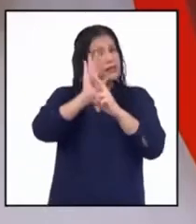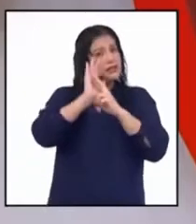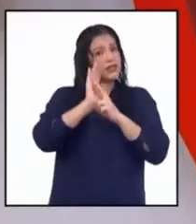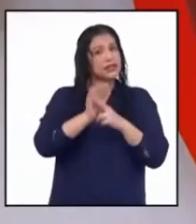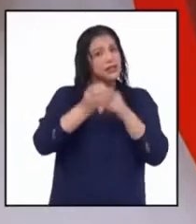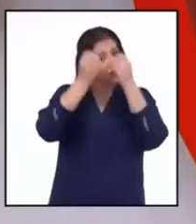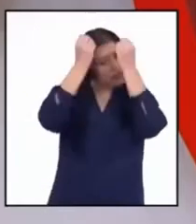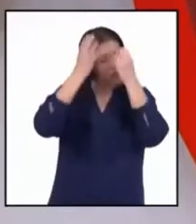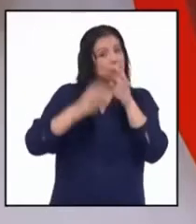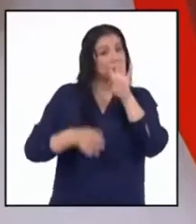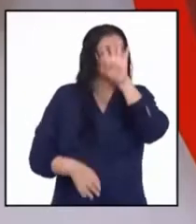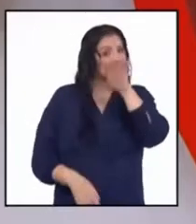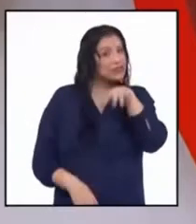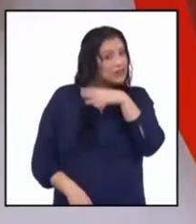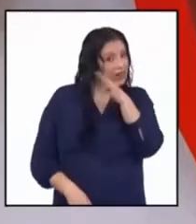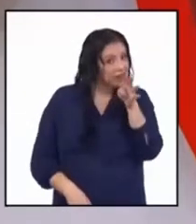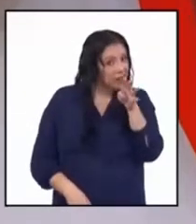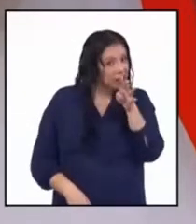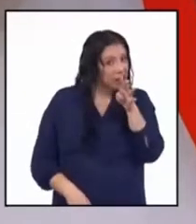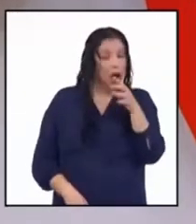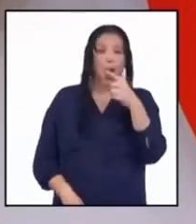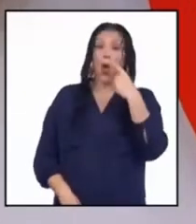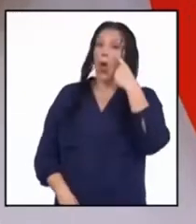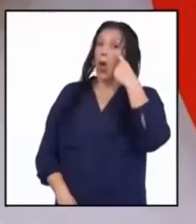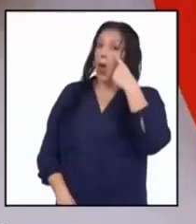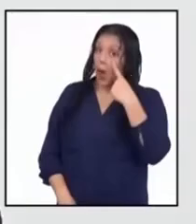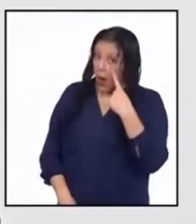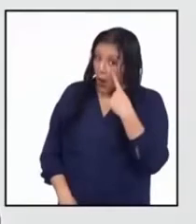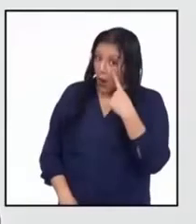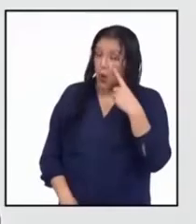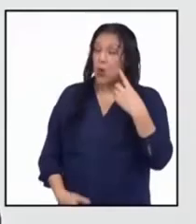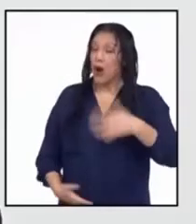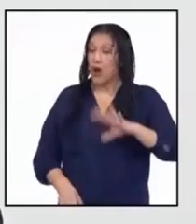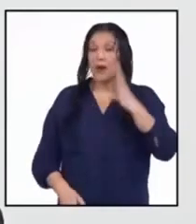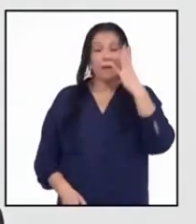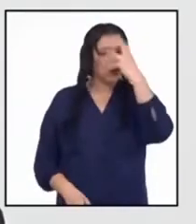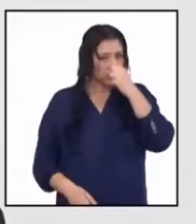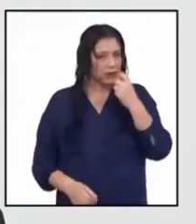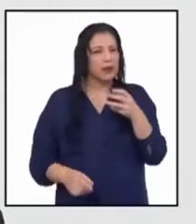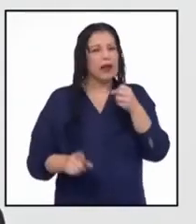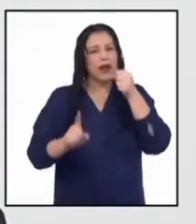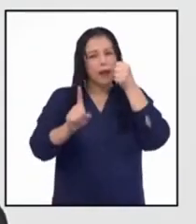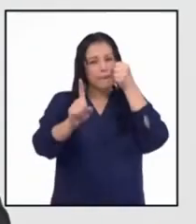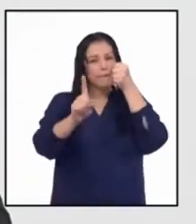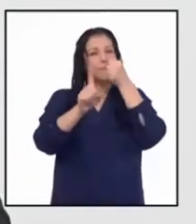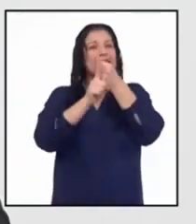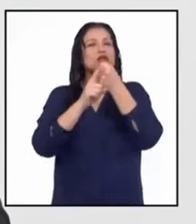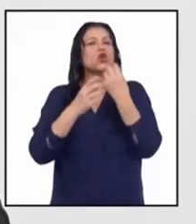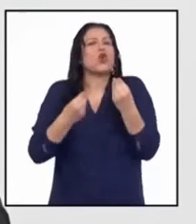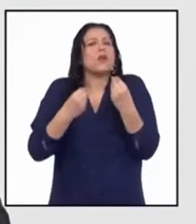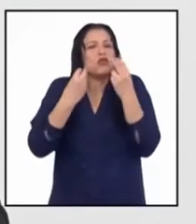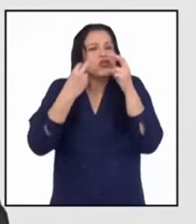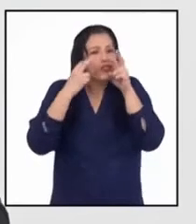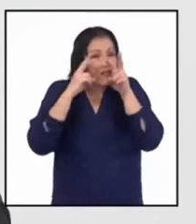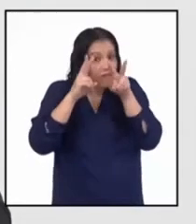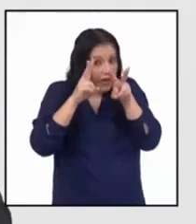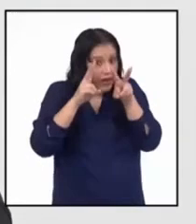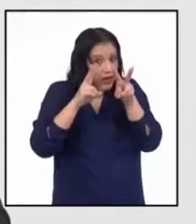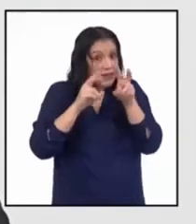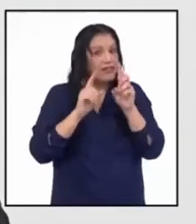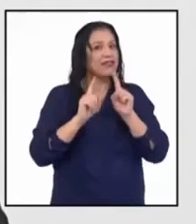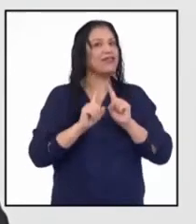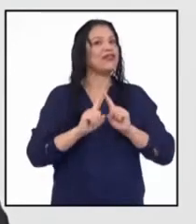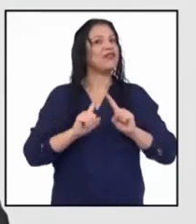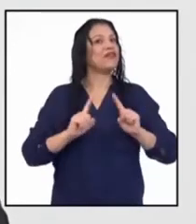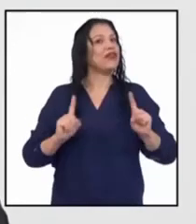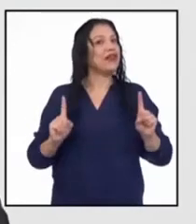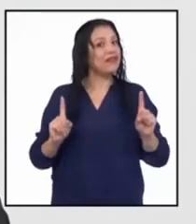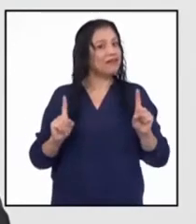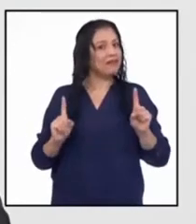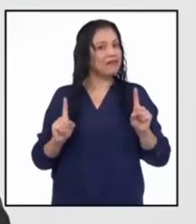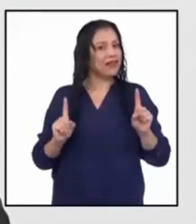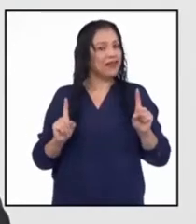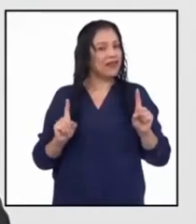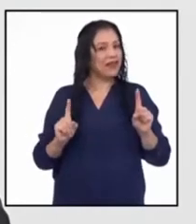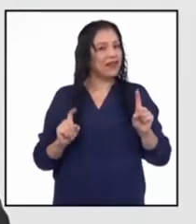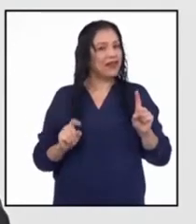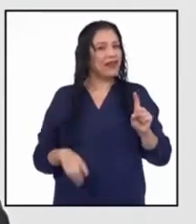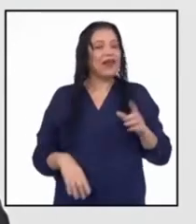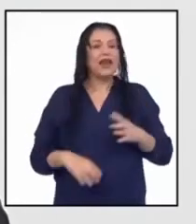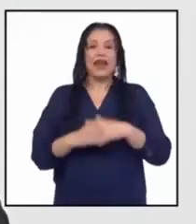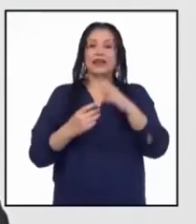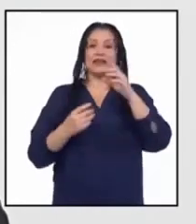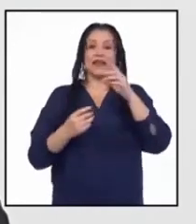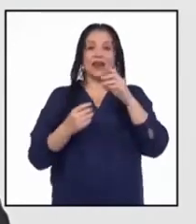tabla. Ojito, ojito a esto, que es bien bonito. El impacto visual de estos dos gráficos es diferente. El